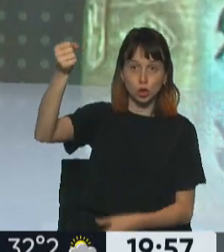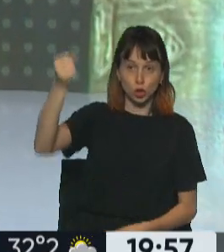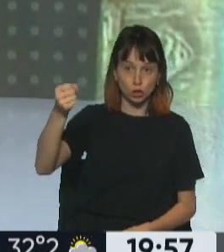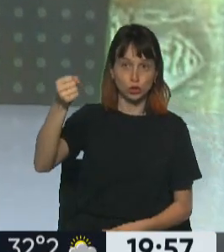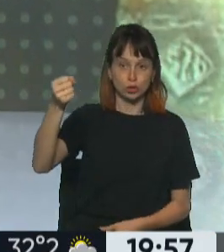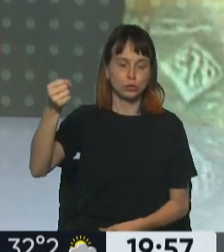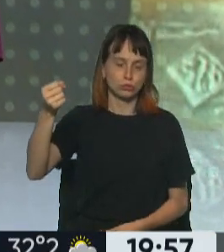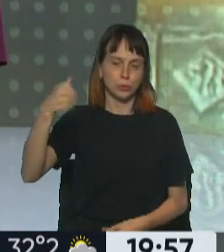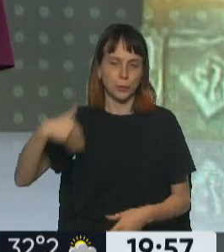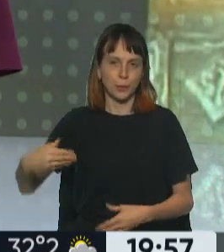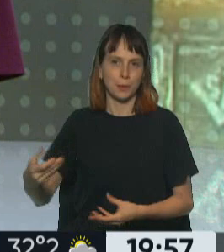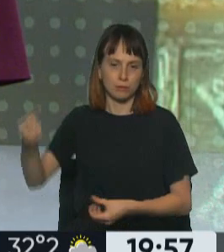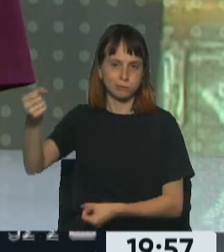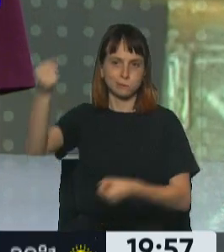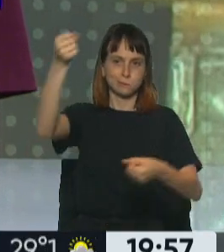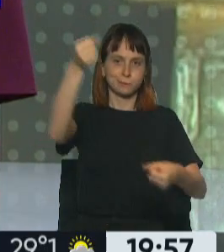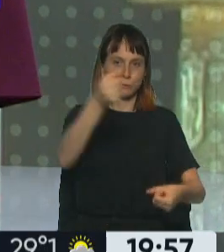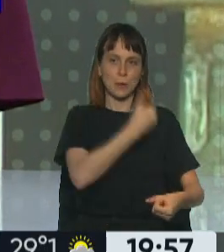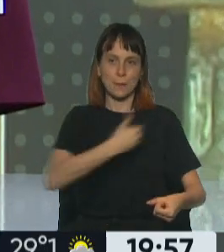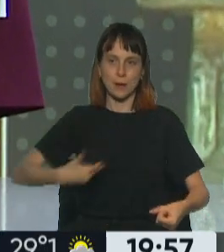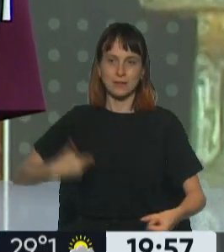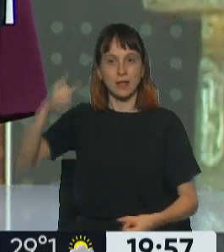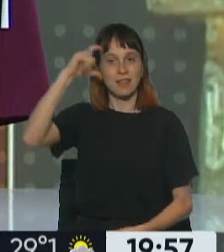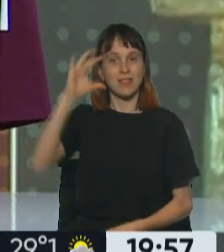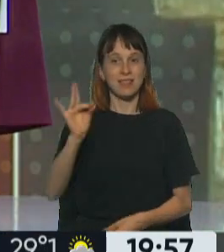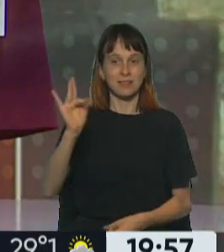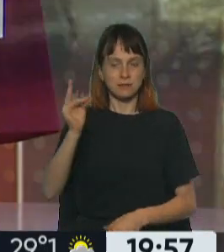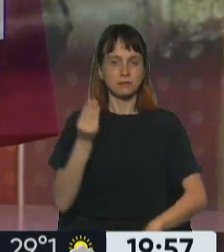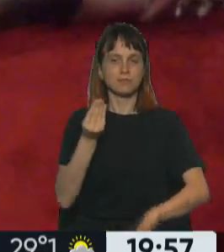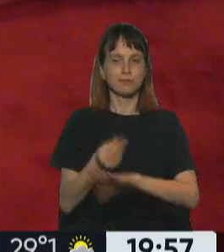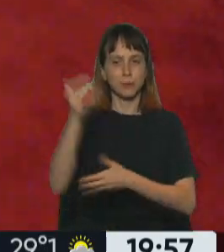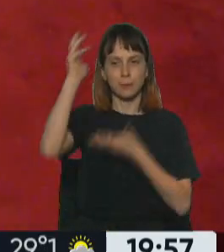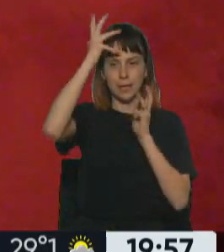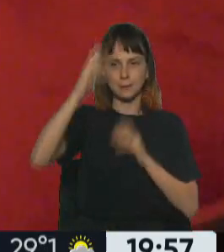asumirá la presidencia el próximo 10 de diciembre.